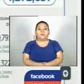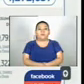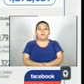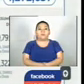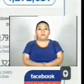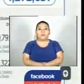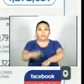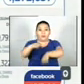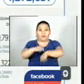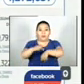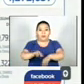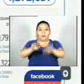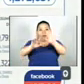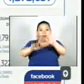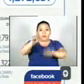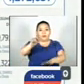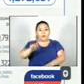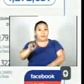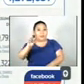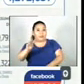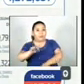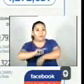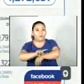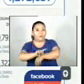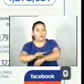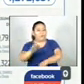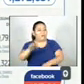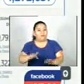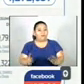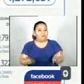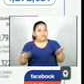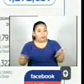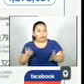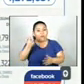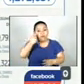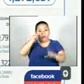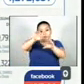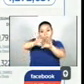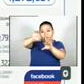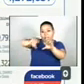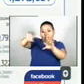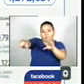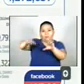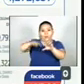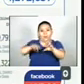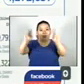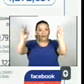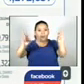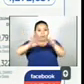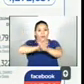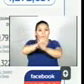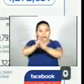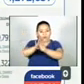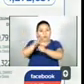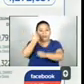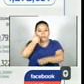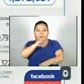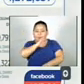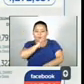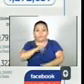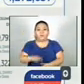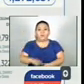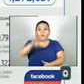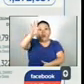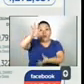Y cuando son las 8 de la noche con 7 minutos, vamos a ver las estadísticas sobre la situación nacional del COVID-19.